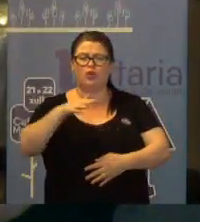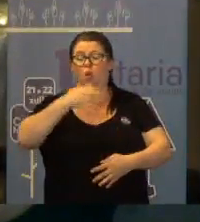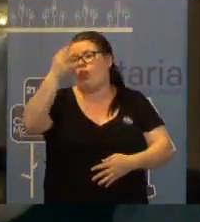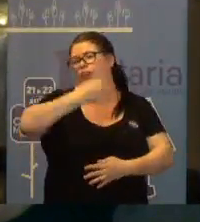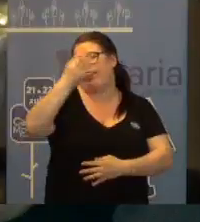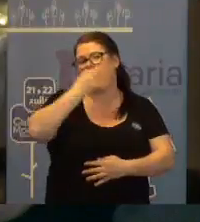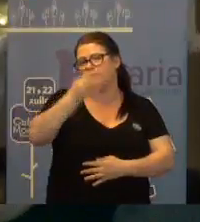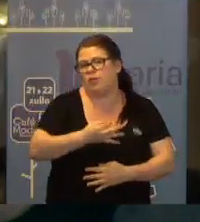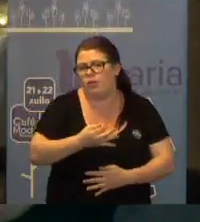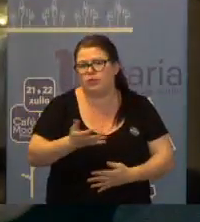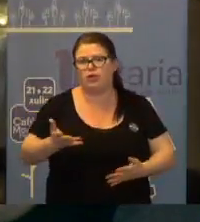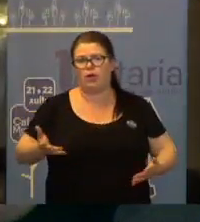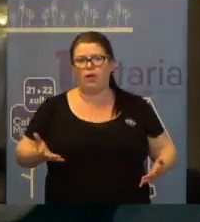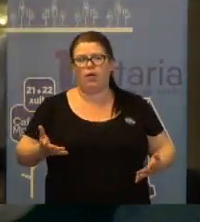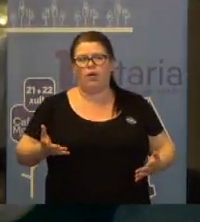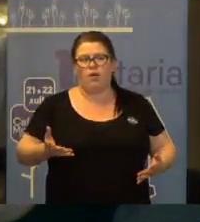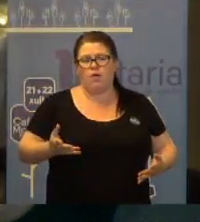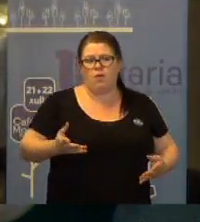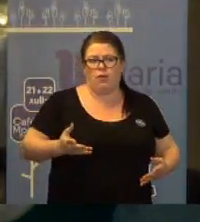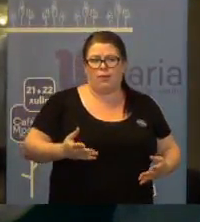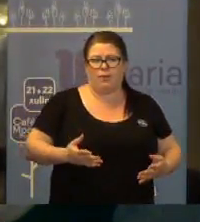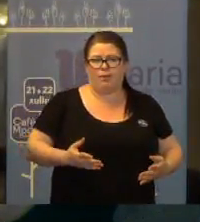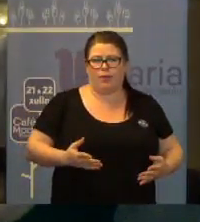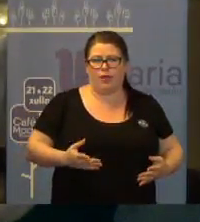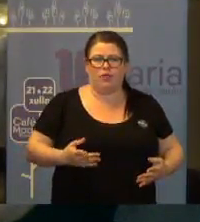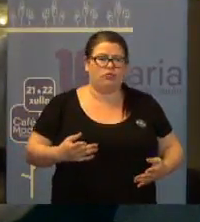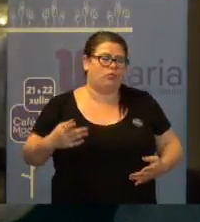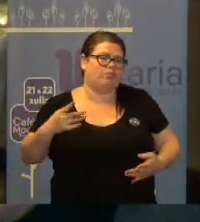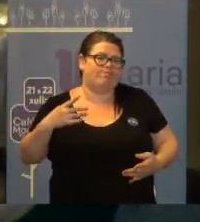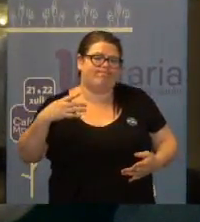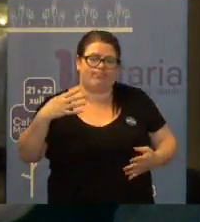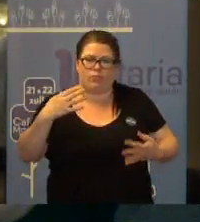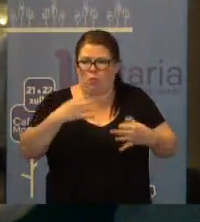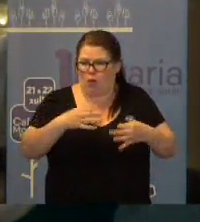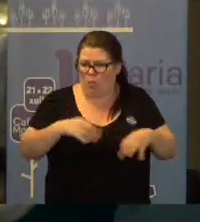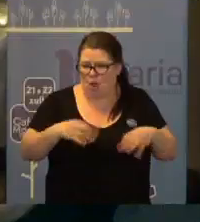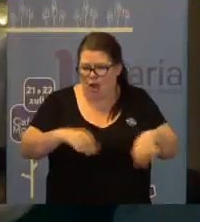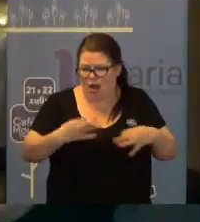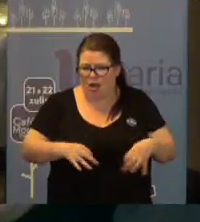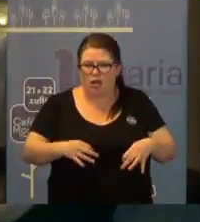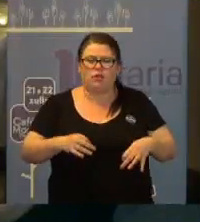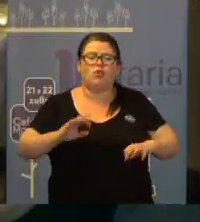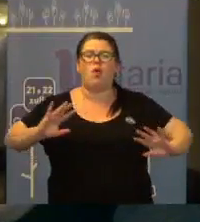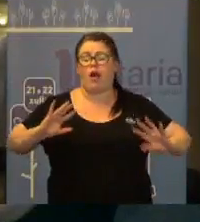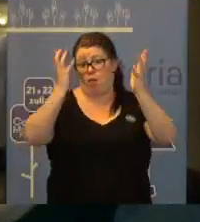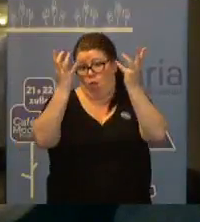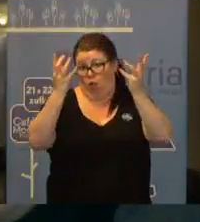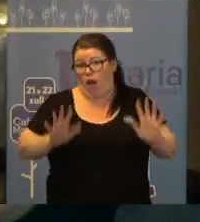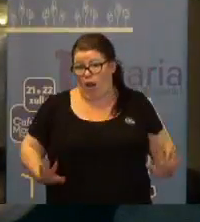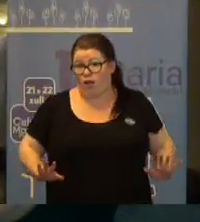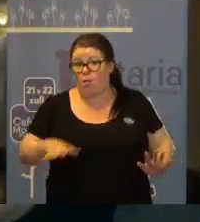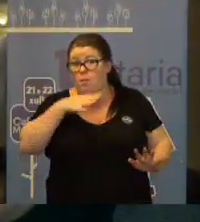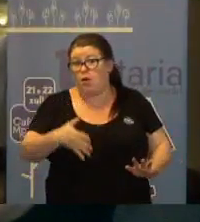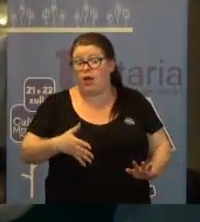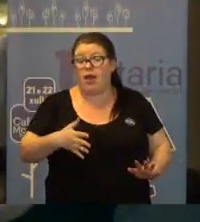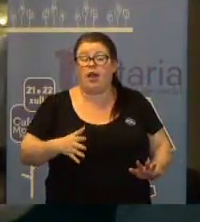nin tacticista, nin do cotidiano. É un discurso moi revolucionario, porque no fondo, mira,